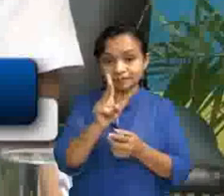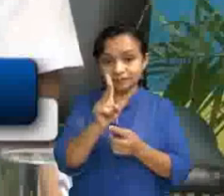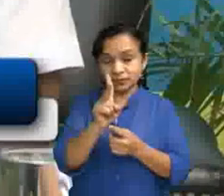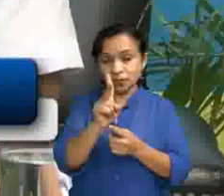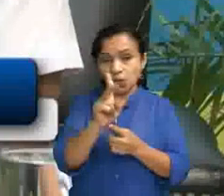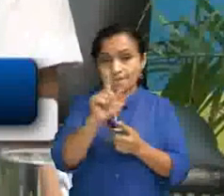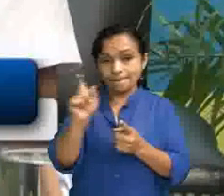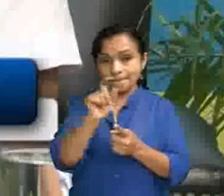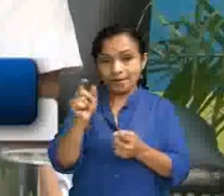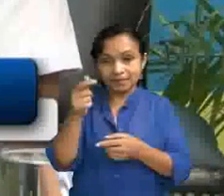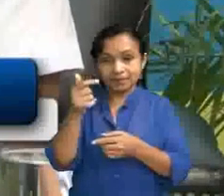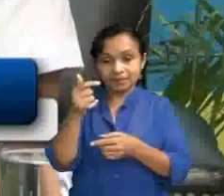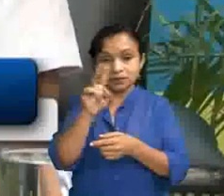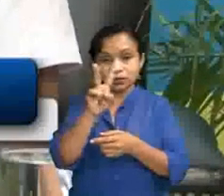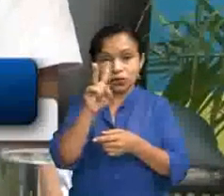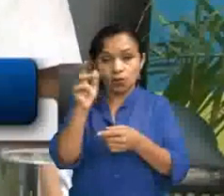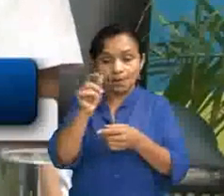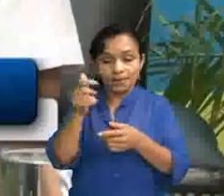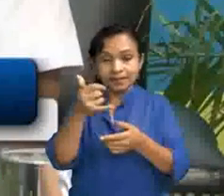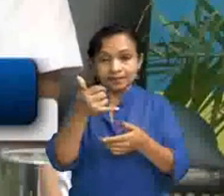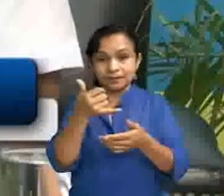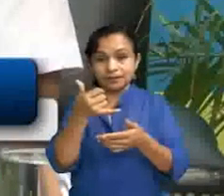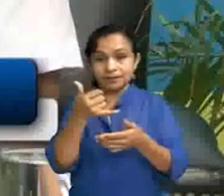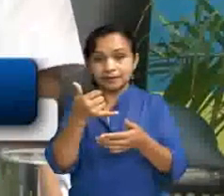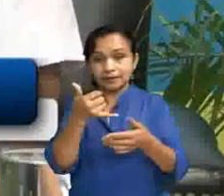inyectable, que es a los 2 meses,